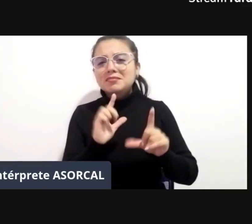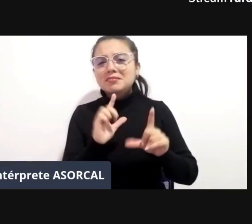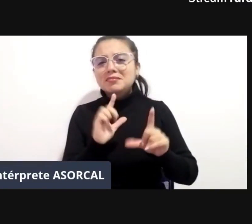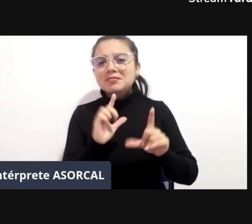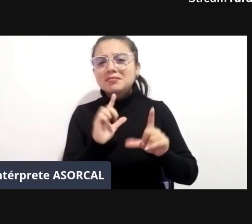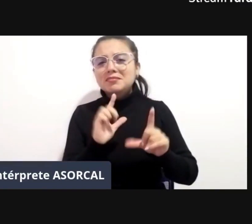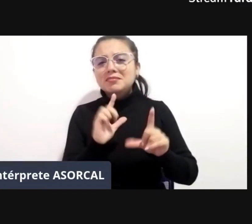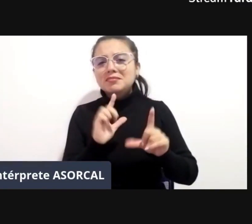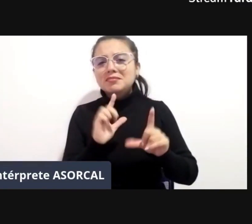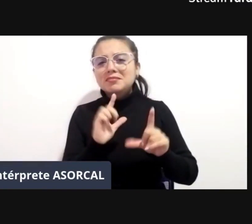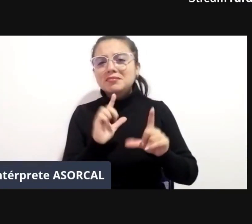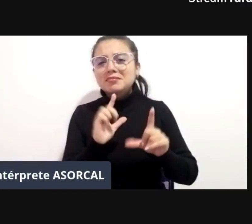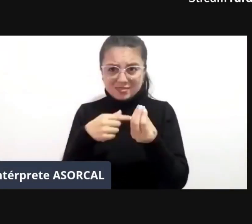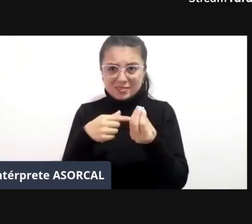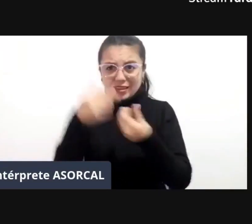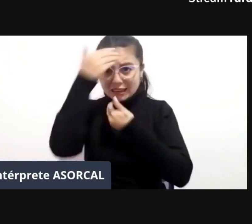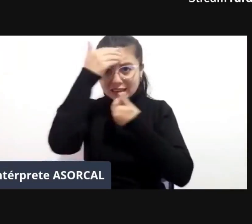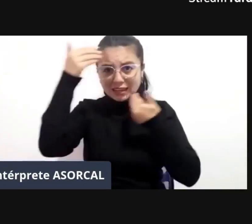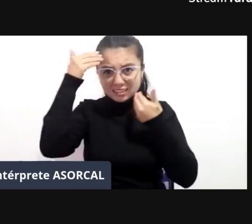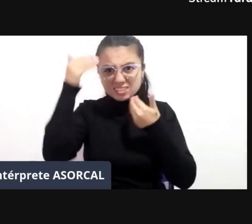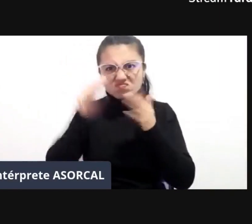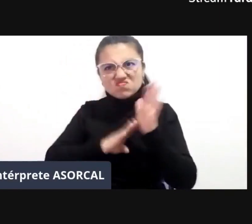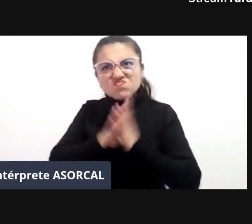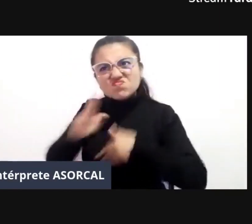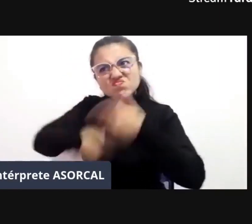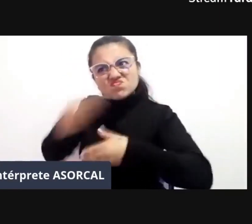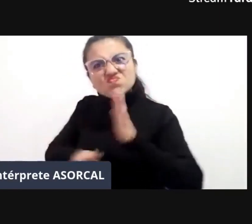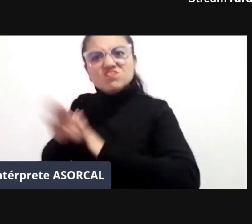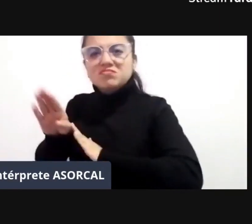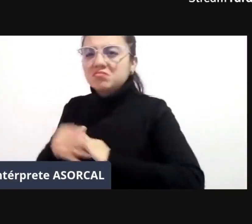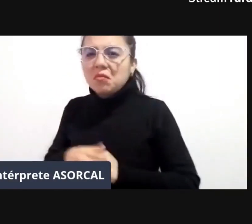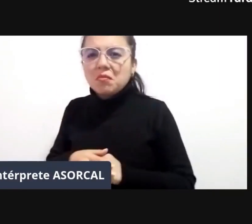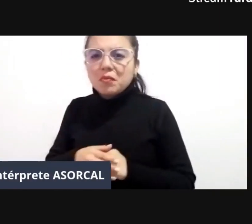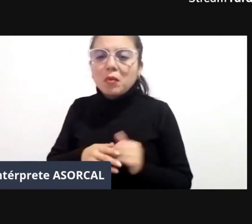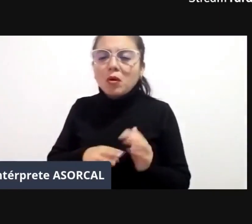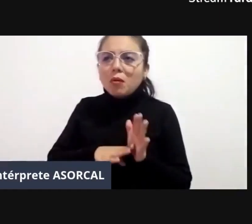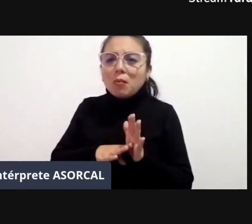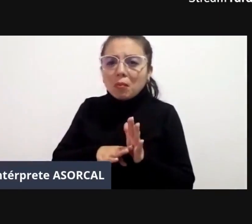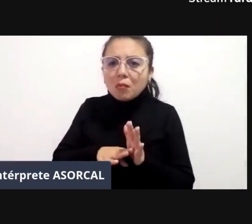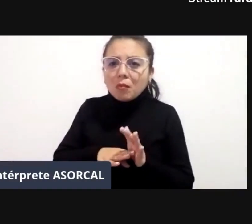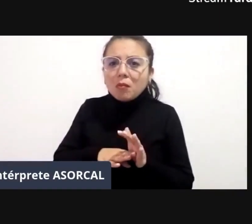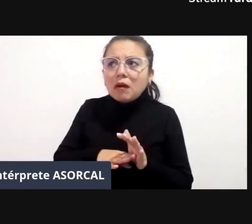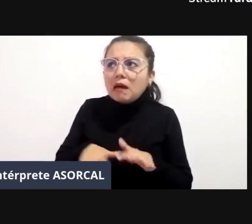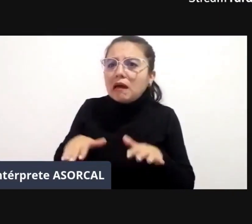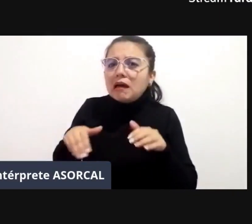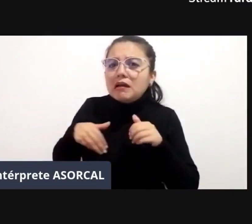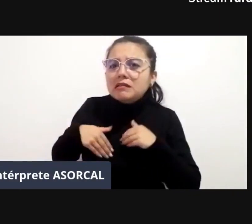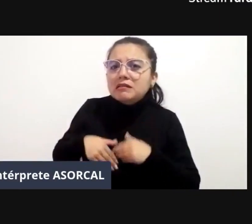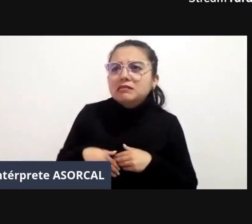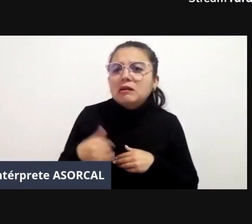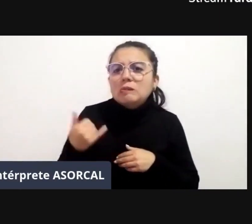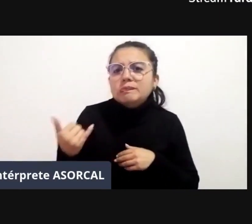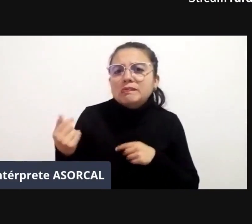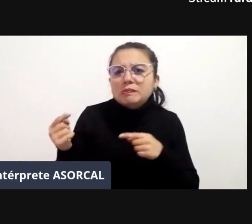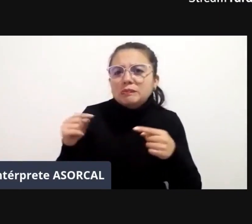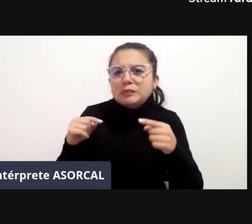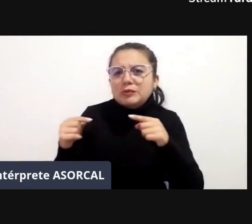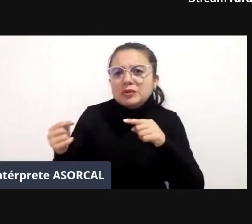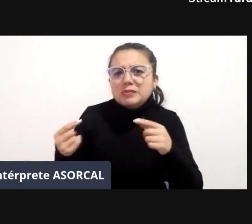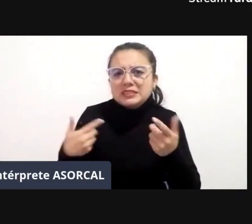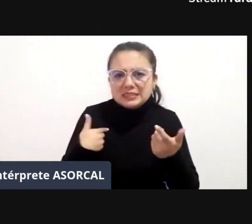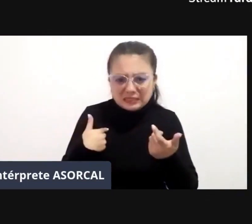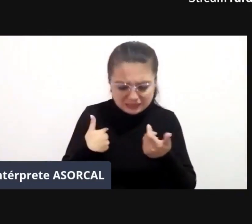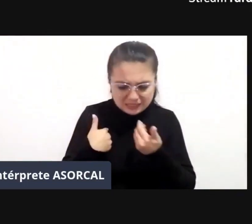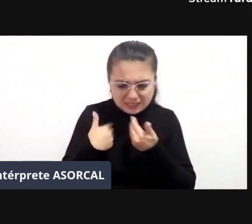tuvo que resignar a ver cómo el país se encaminaba irremediablemente hacia una guerra civil de la cual la guerrilla no podía salir